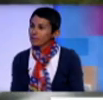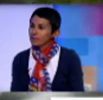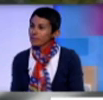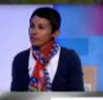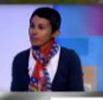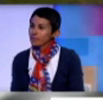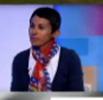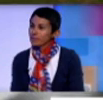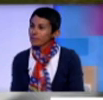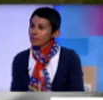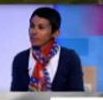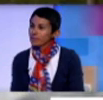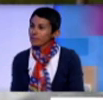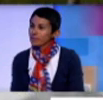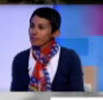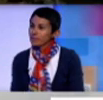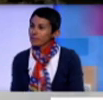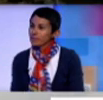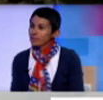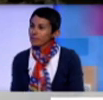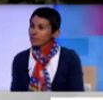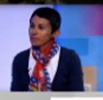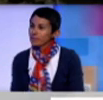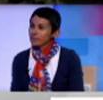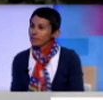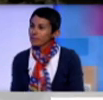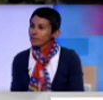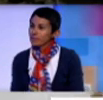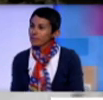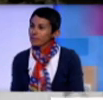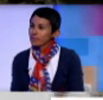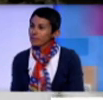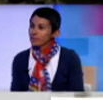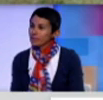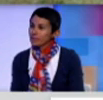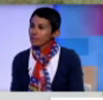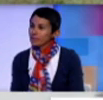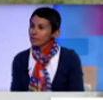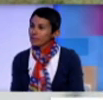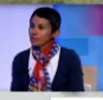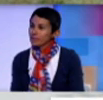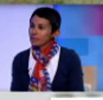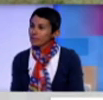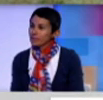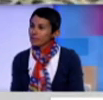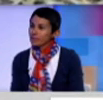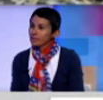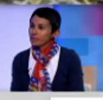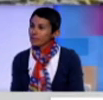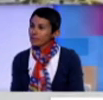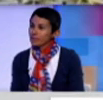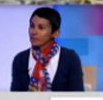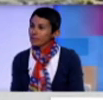desde el principio es también llamar a la responsabilidad de todos los visitantes en sus recorridos, en su comportamiento, como debemos de